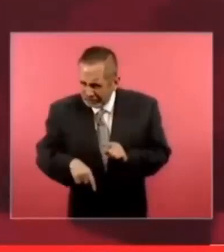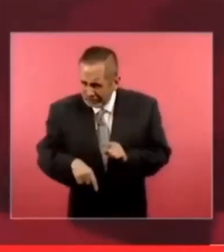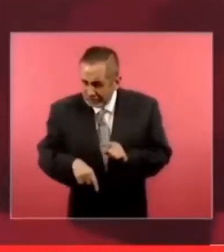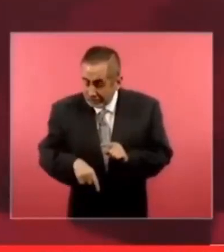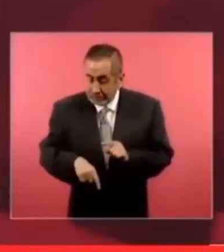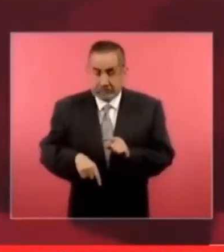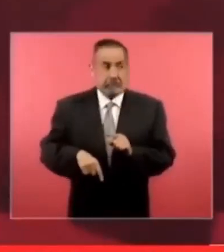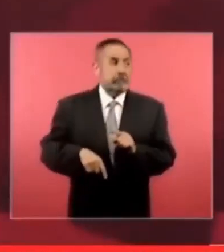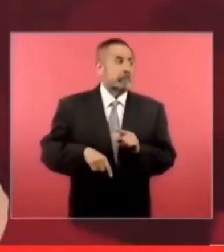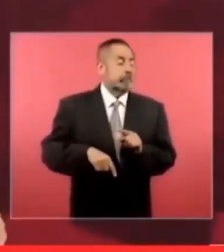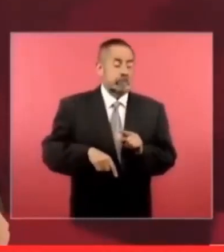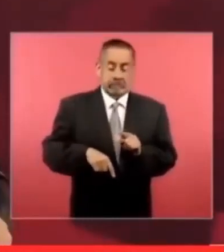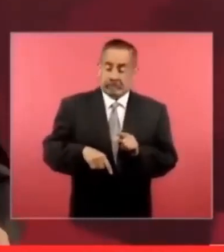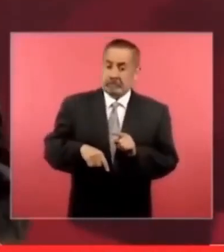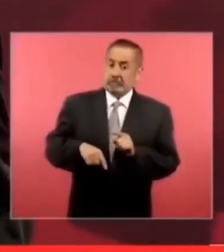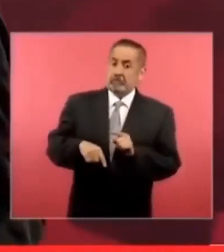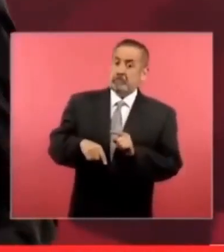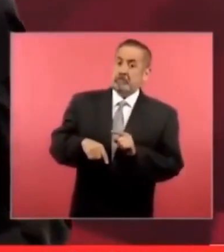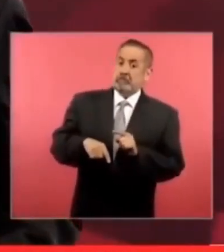Ah.